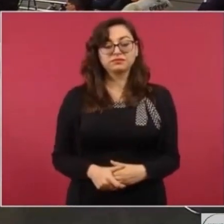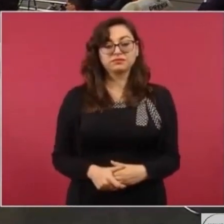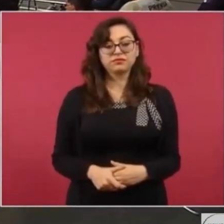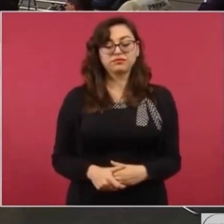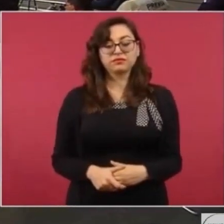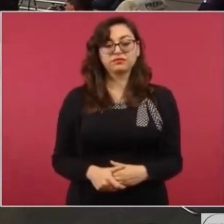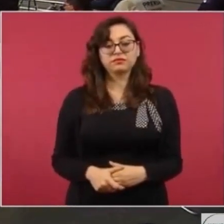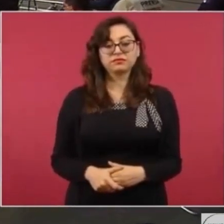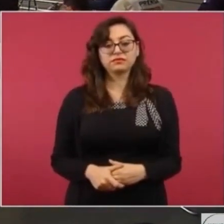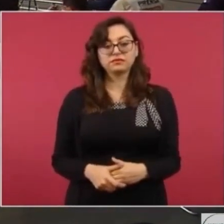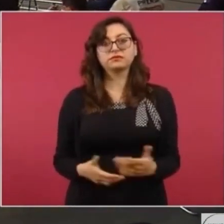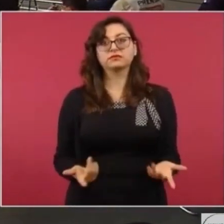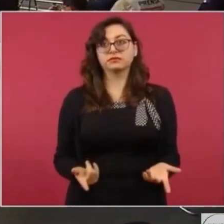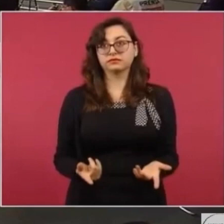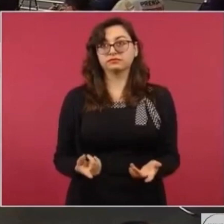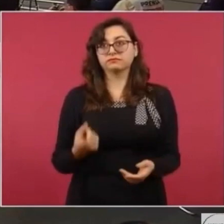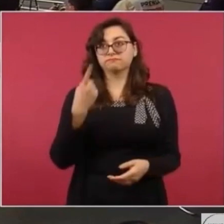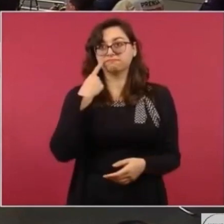de